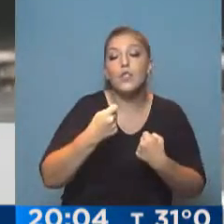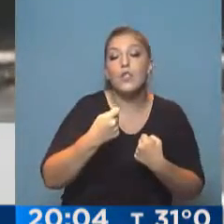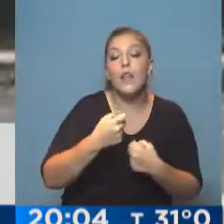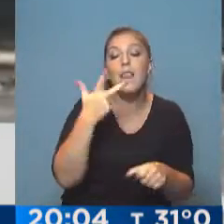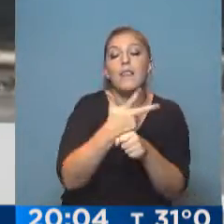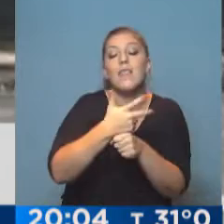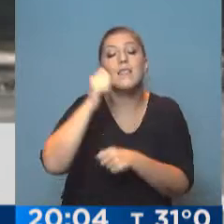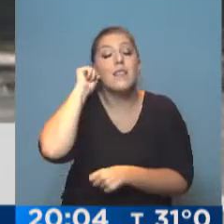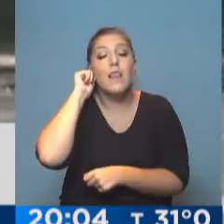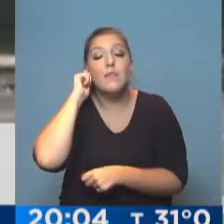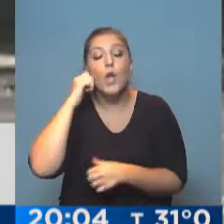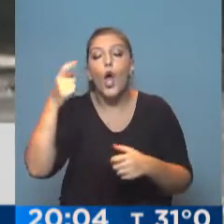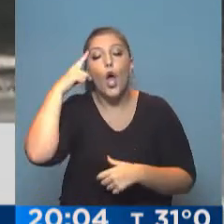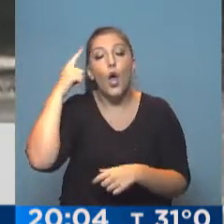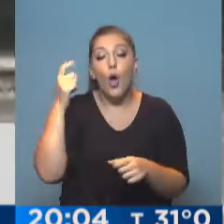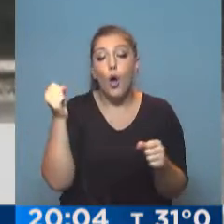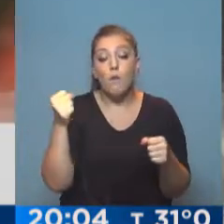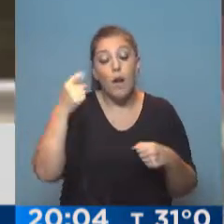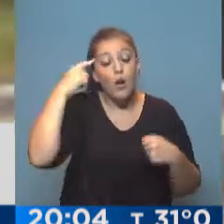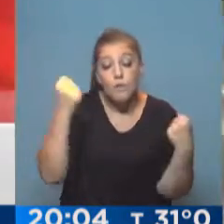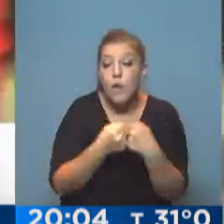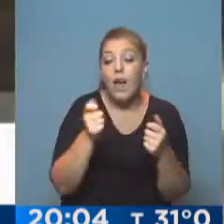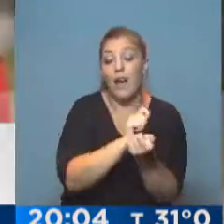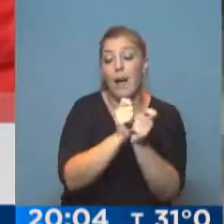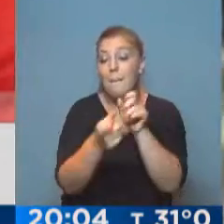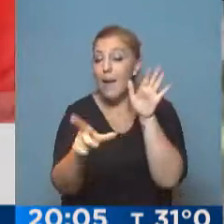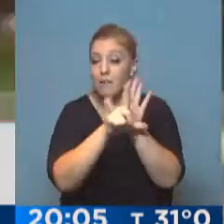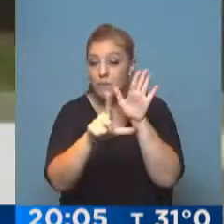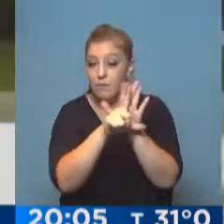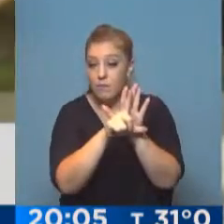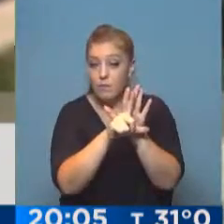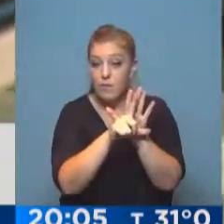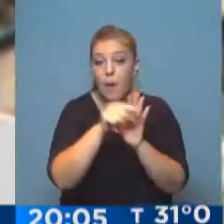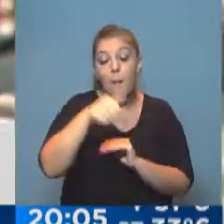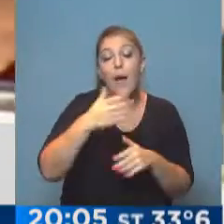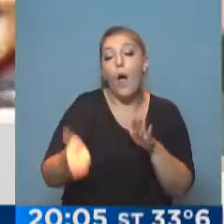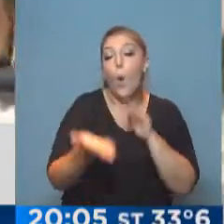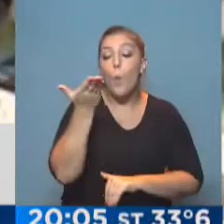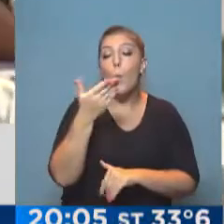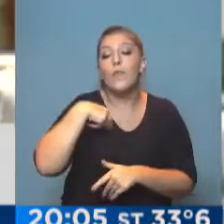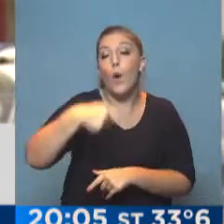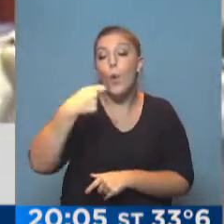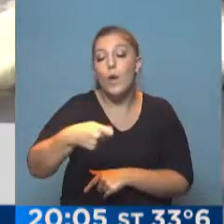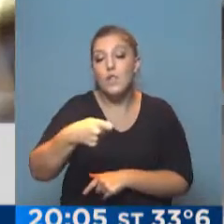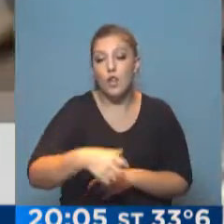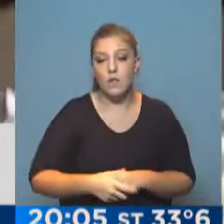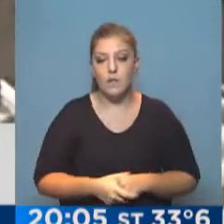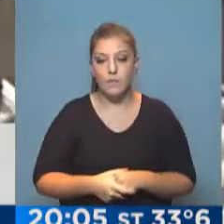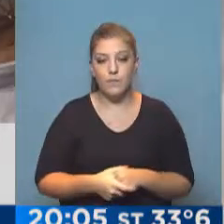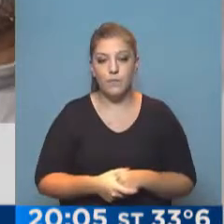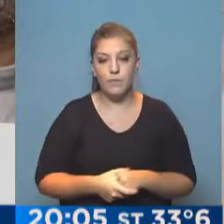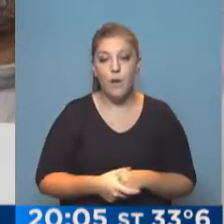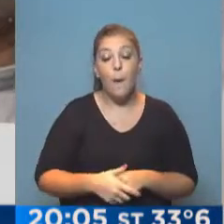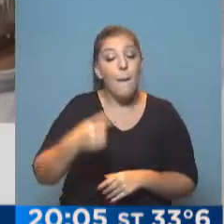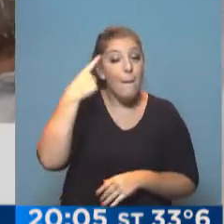Semino, coincidió en la necesidad de la modificación de la legislación vigente para aumentar las jubilaciones y pensiones. Creo